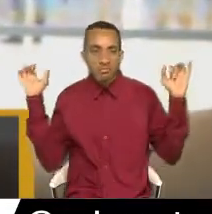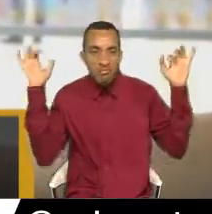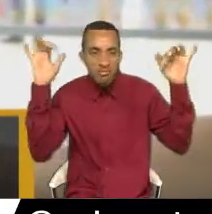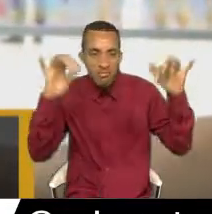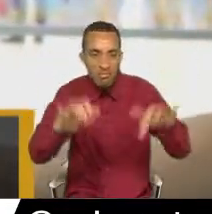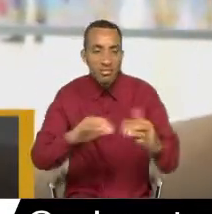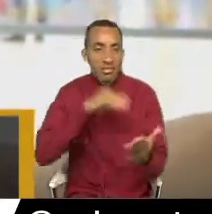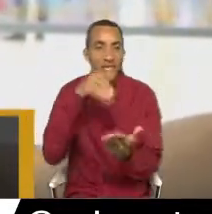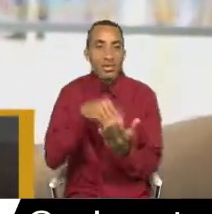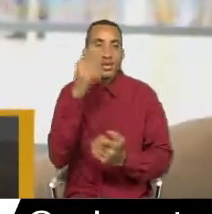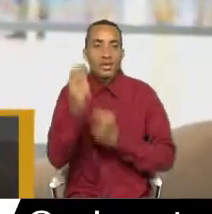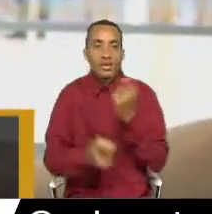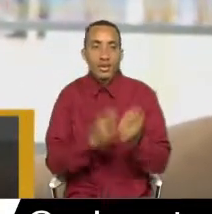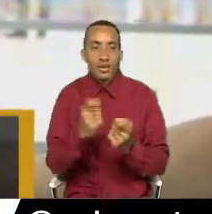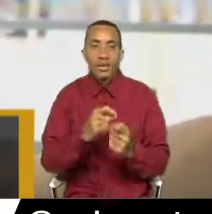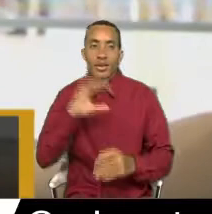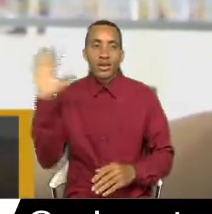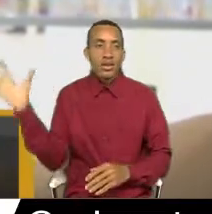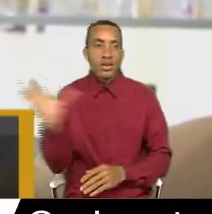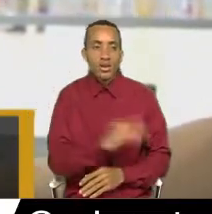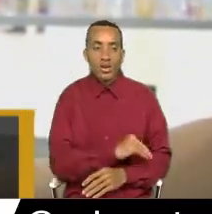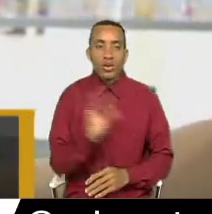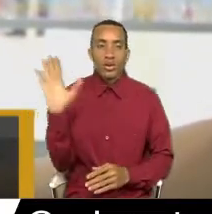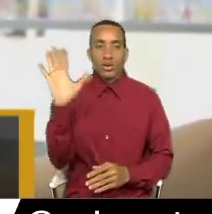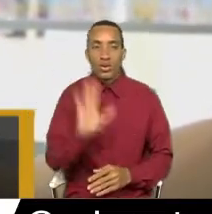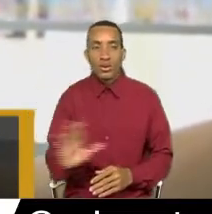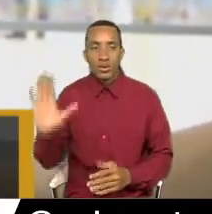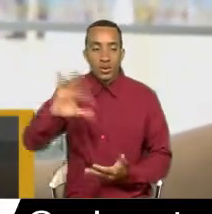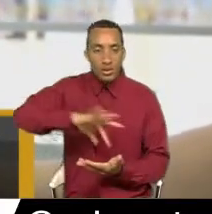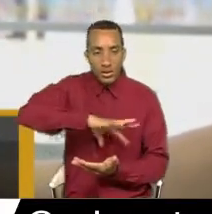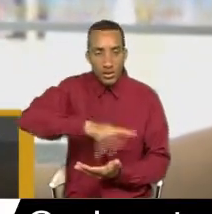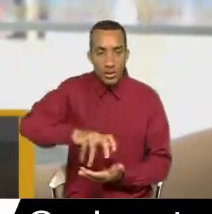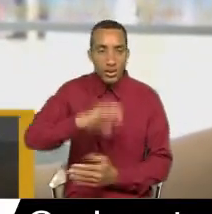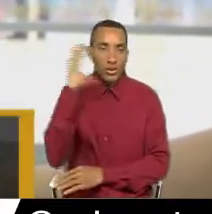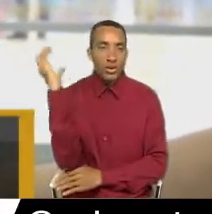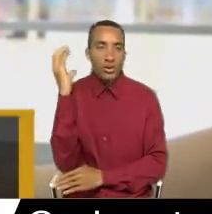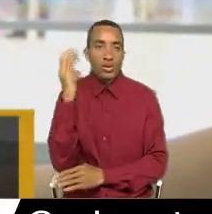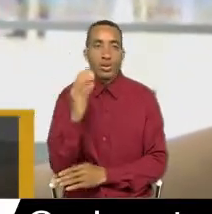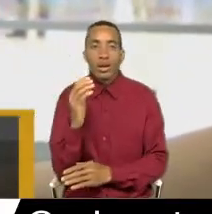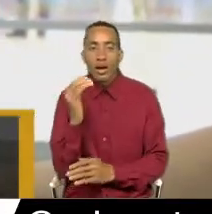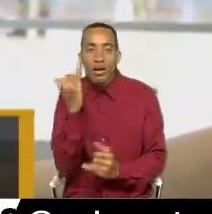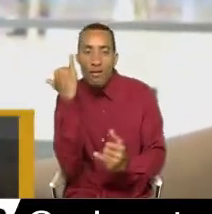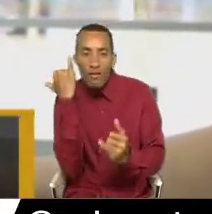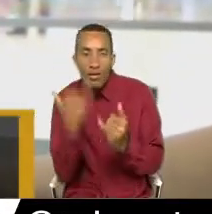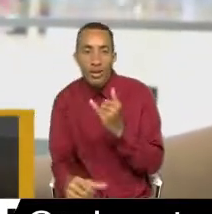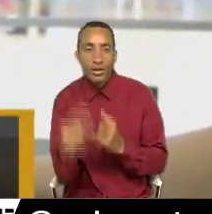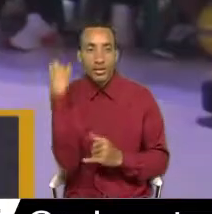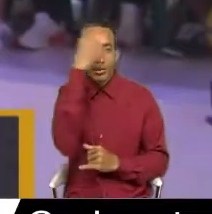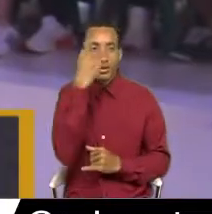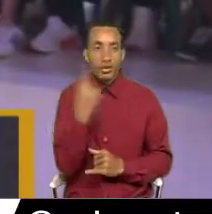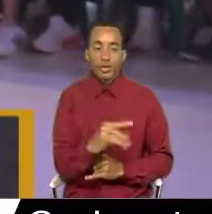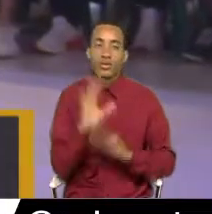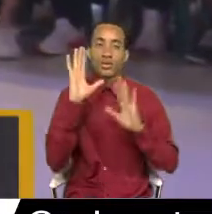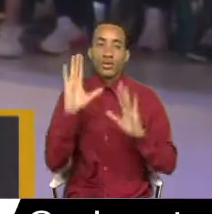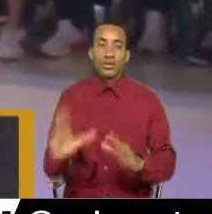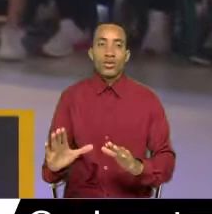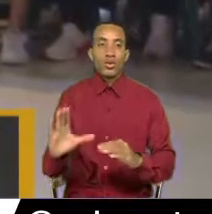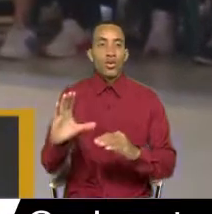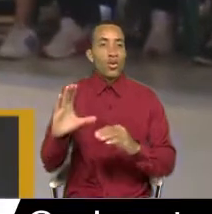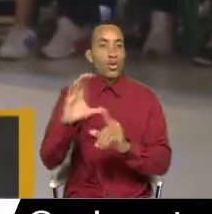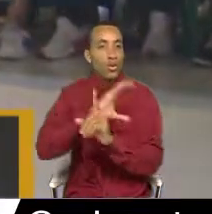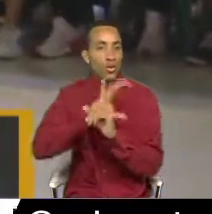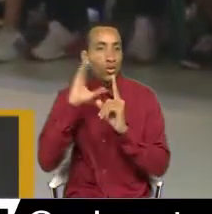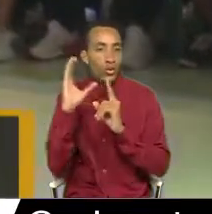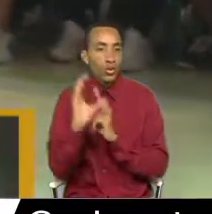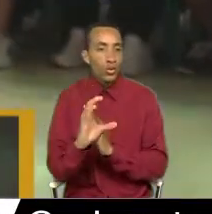espera, no solamente de Barranca, sino de Santander, de Colombia, este evento que es a final de septiembre, porque septiembre se viste de cultura urbana. Este festival, que según